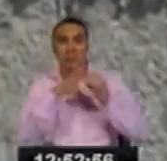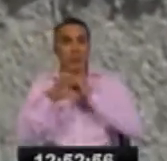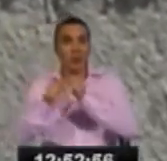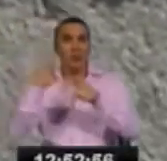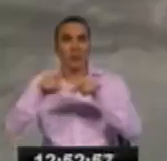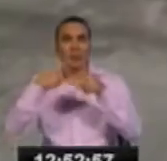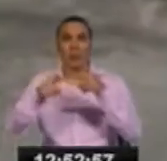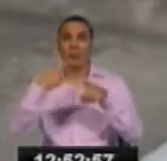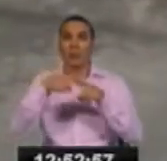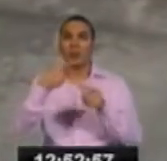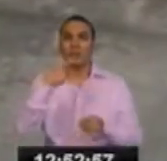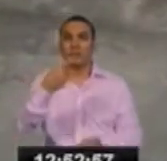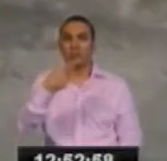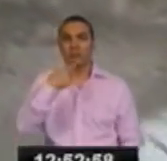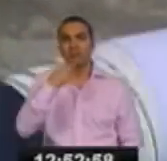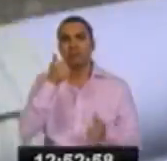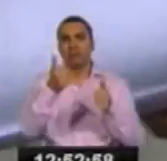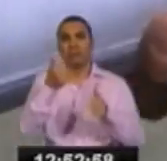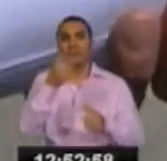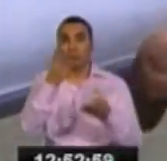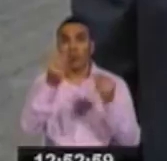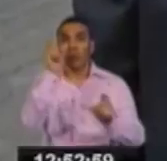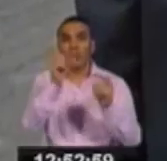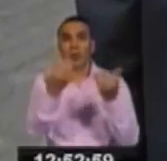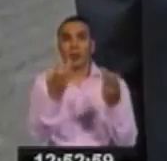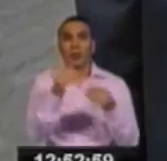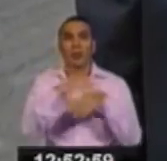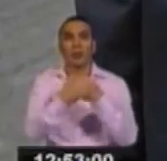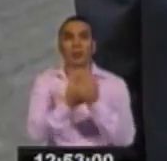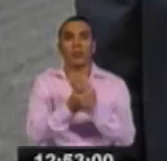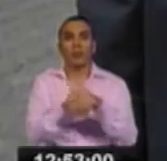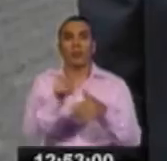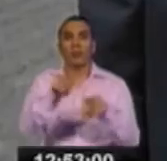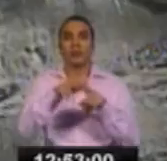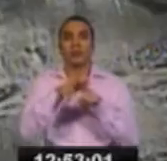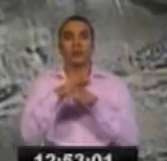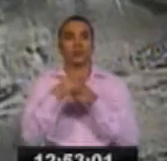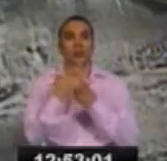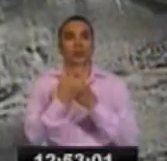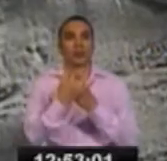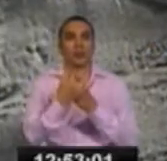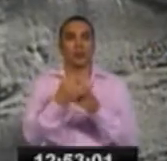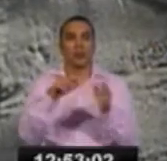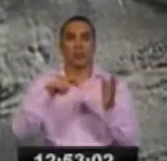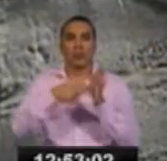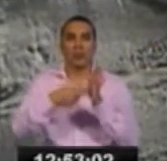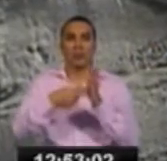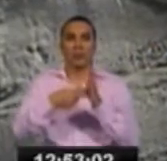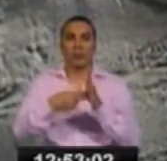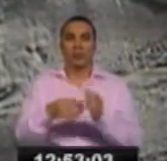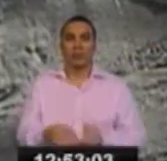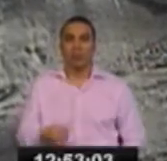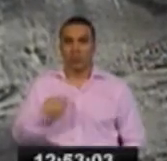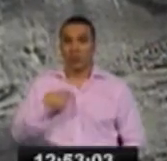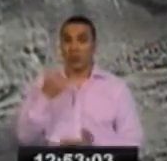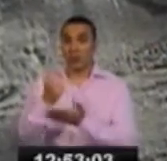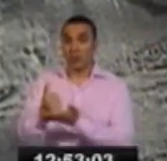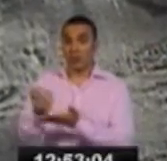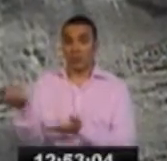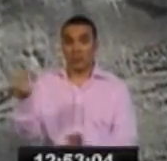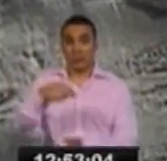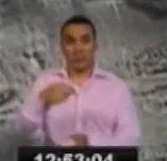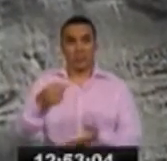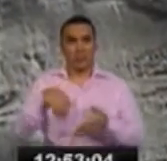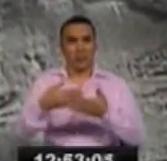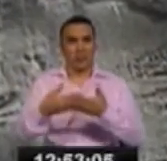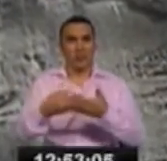es válida y confirma que sí hay gente que quiere aprovecharse de su situación. Te embaucan al venir para acá, yo te traigo, yo te trapongo, yo